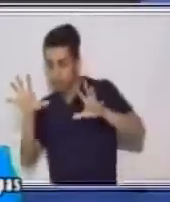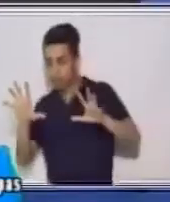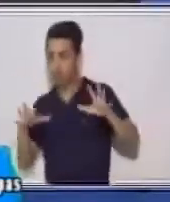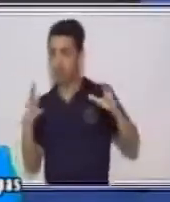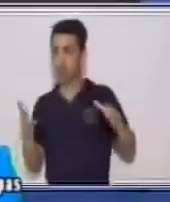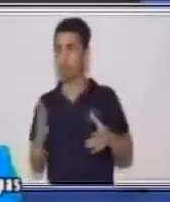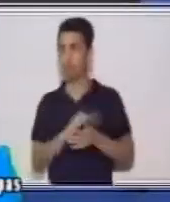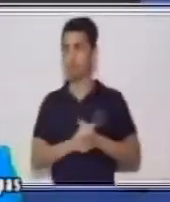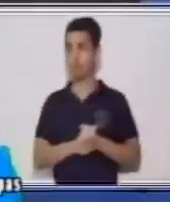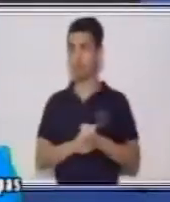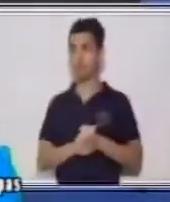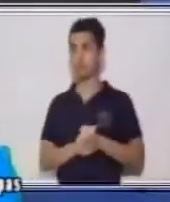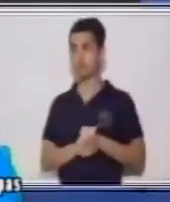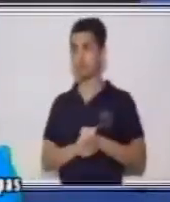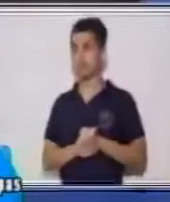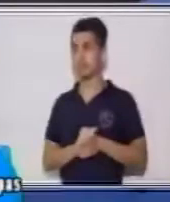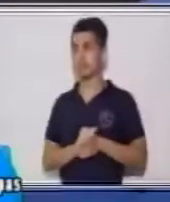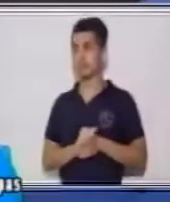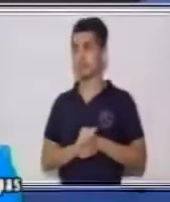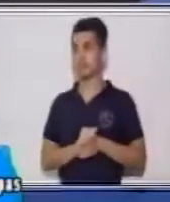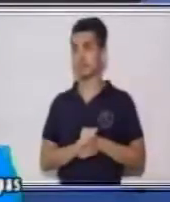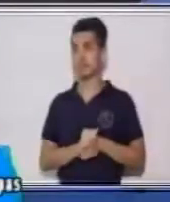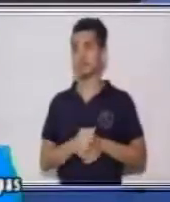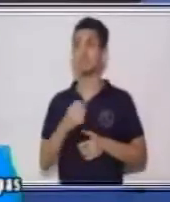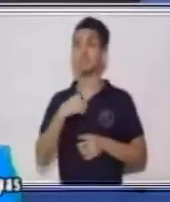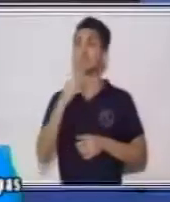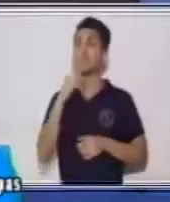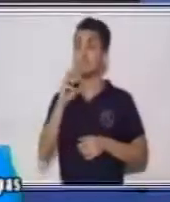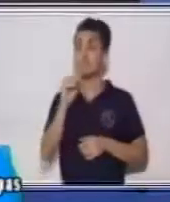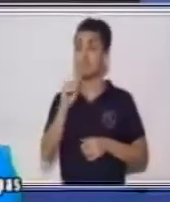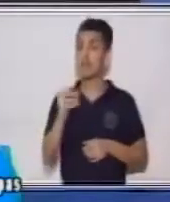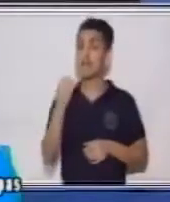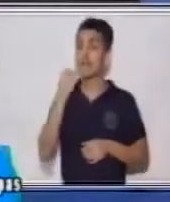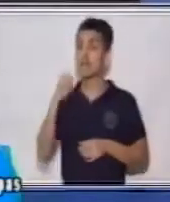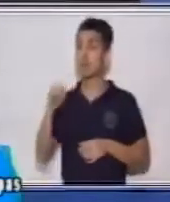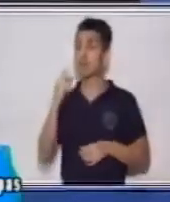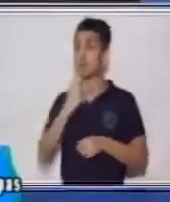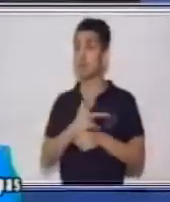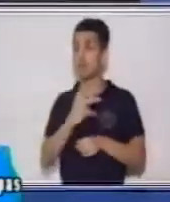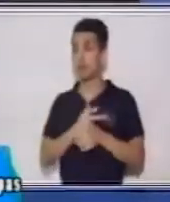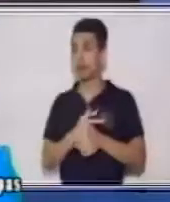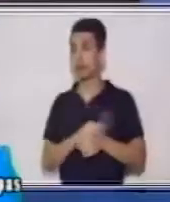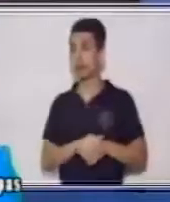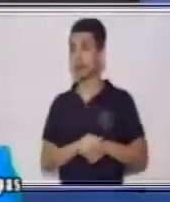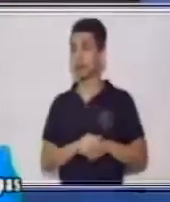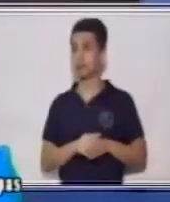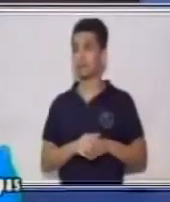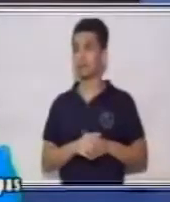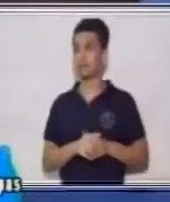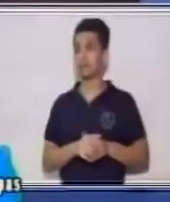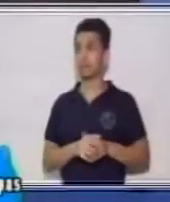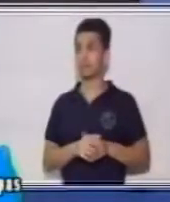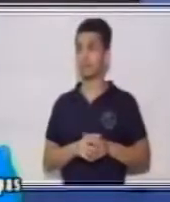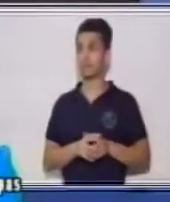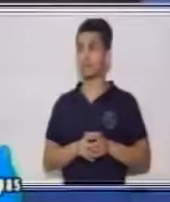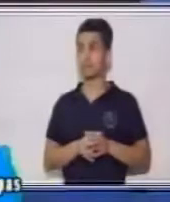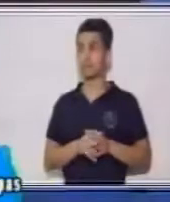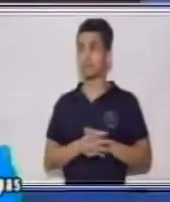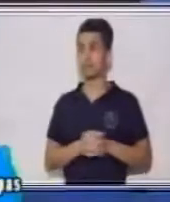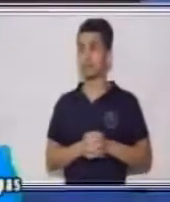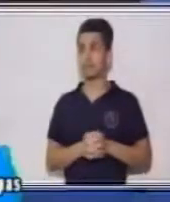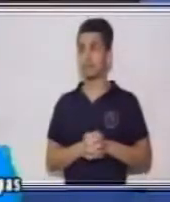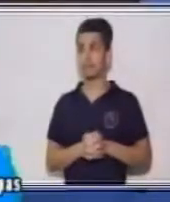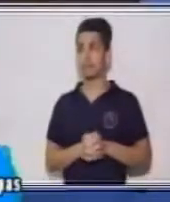superficie. Estamos hablando de los idiomas de Guatemala. Entonces, aquí traigo un